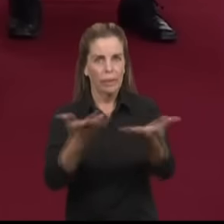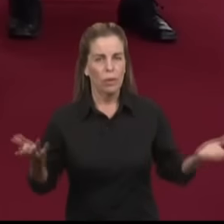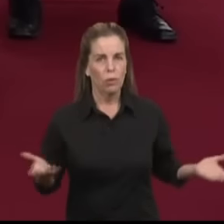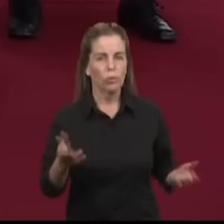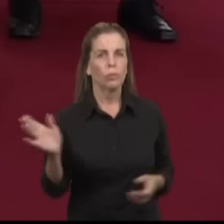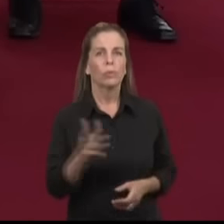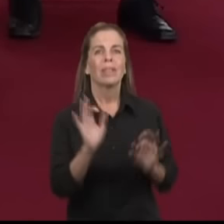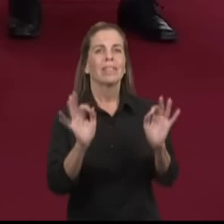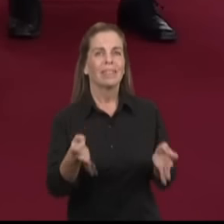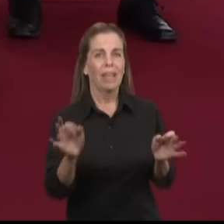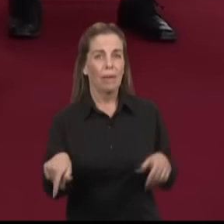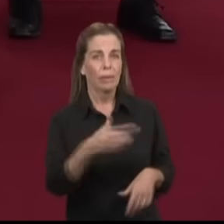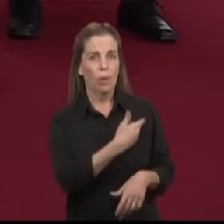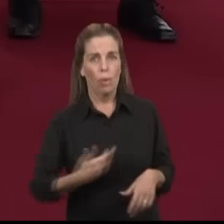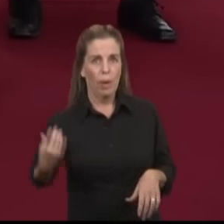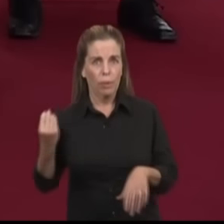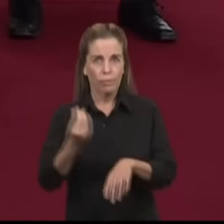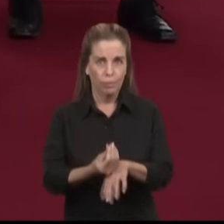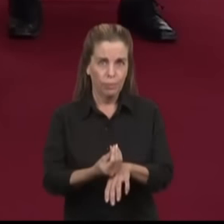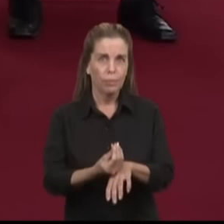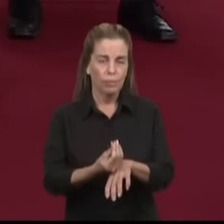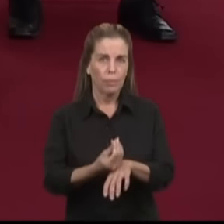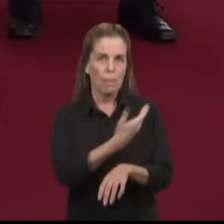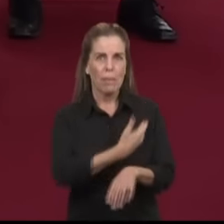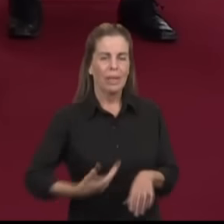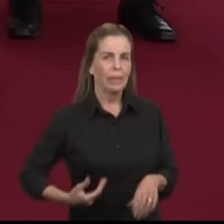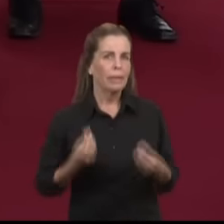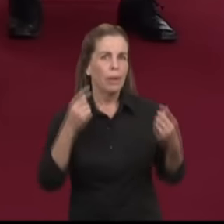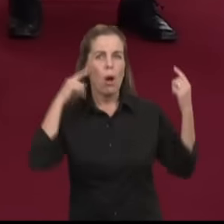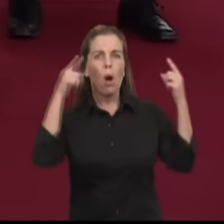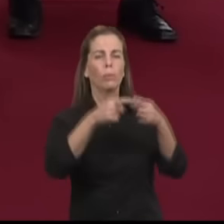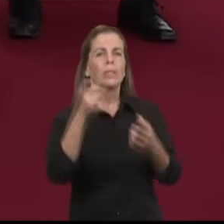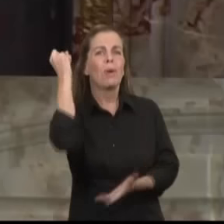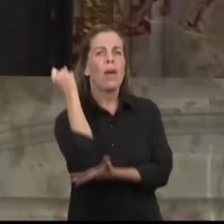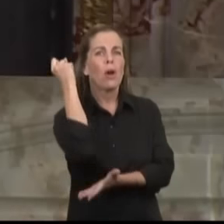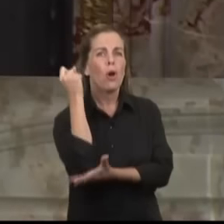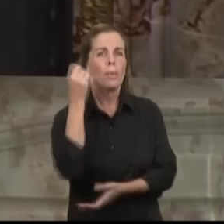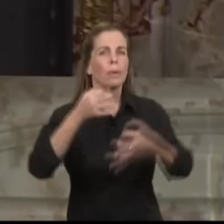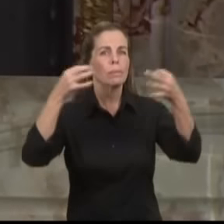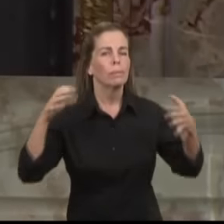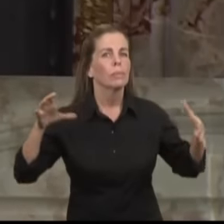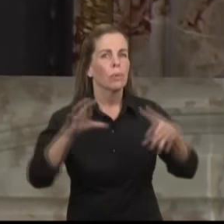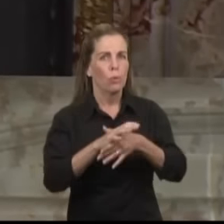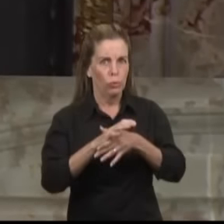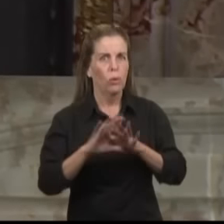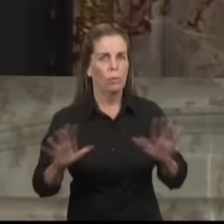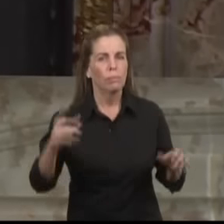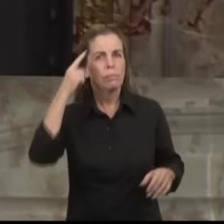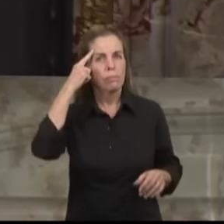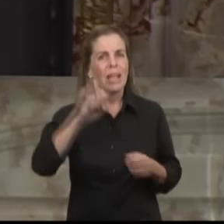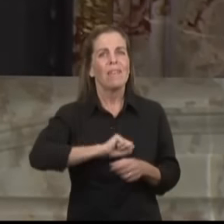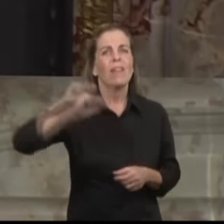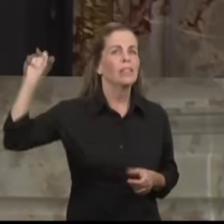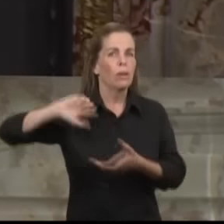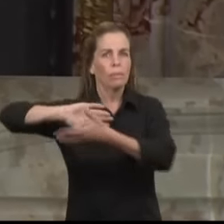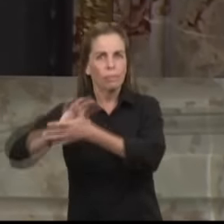saben, esta gestión asumió la presidencia de la Nación con un mandato económico claro: terminar con la inflación y generar las